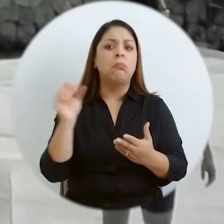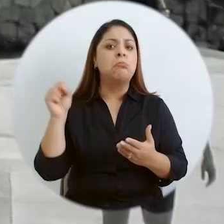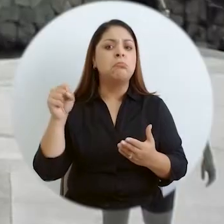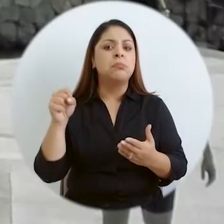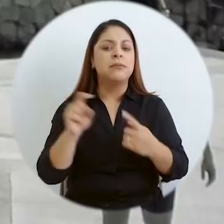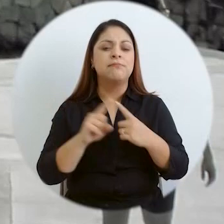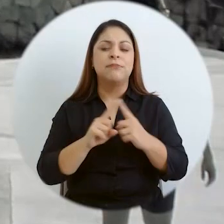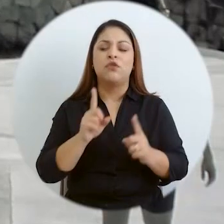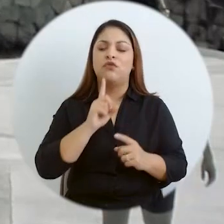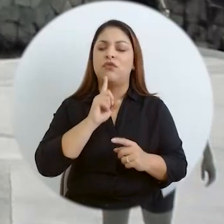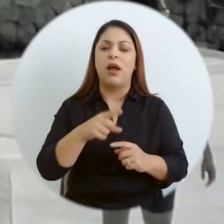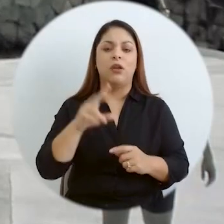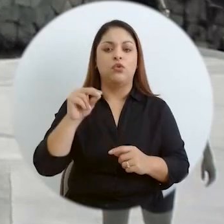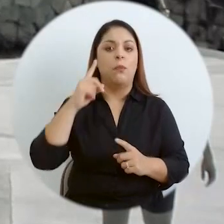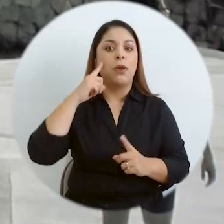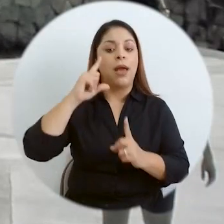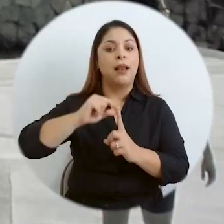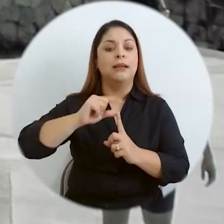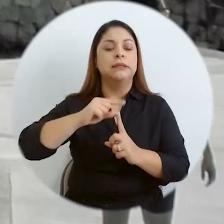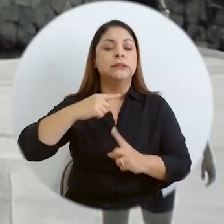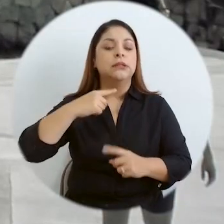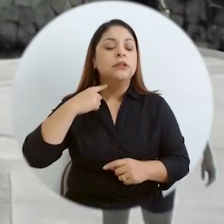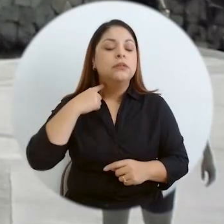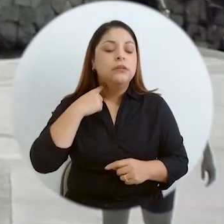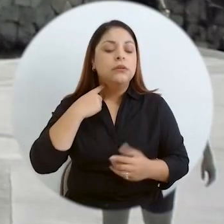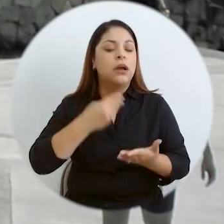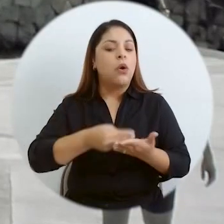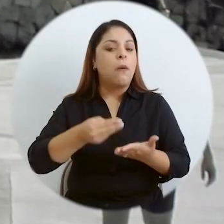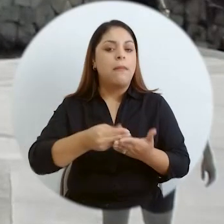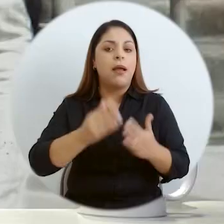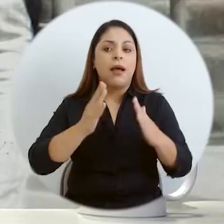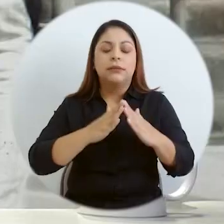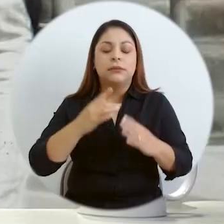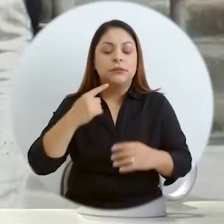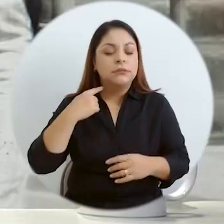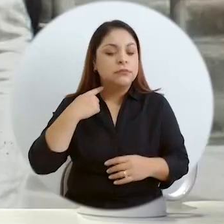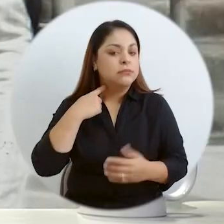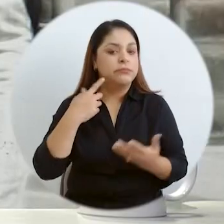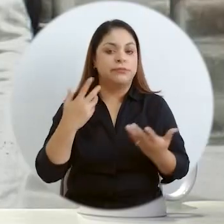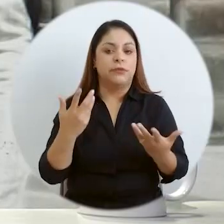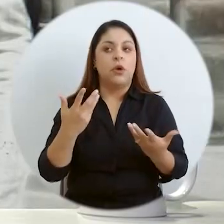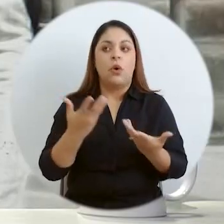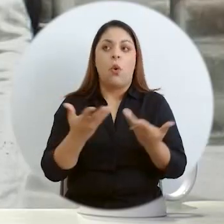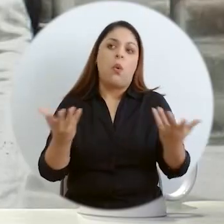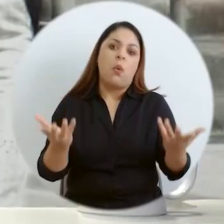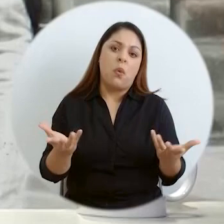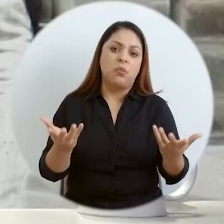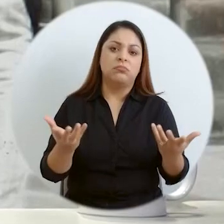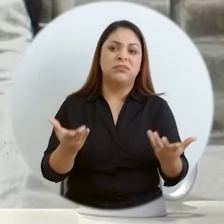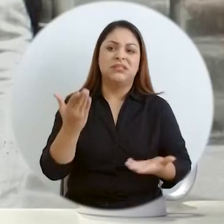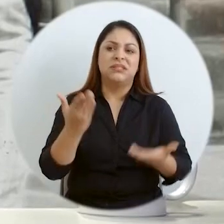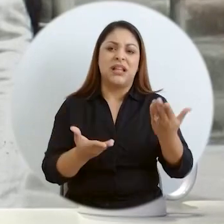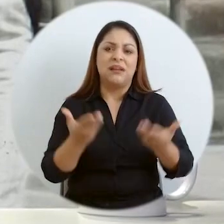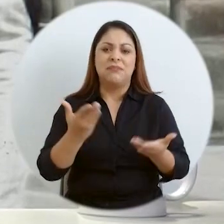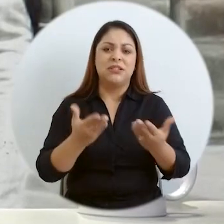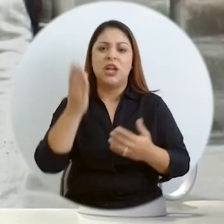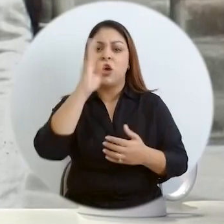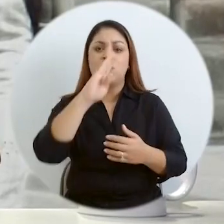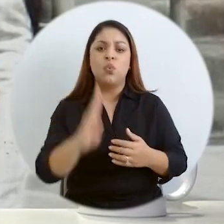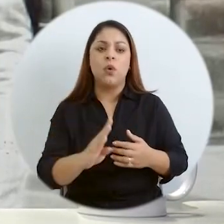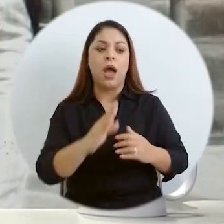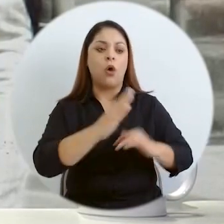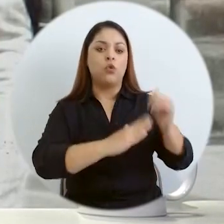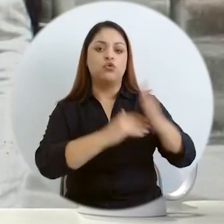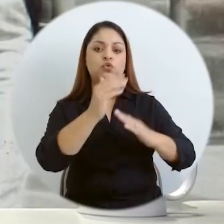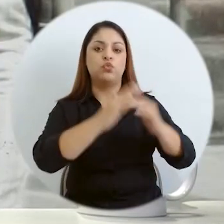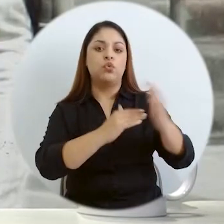nos va a decir que no. Los alquileres están por el techo y comprar una casa también. O nunca fueron pensadas para que alguien las resida permanentemente. Además. O